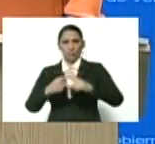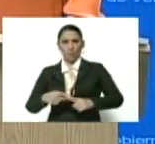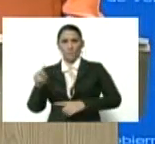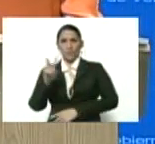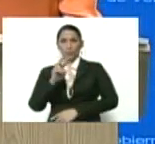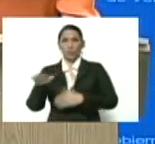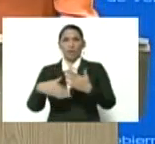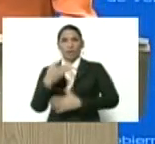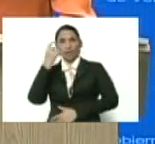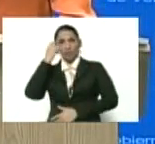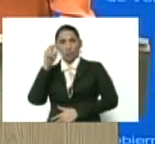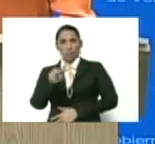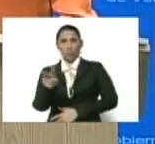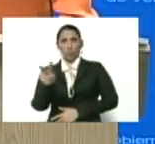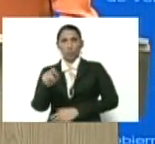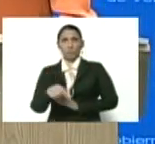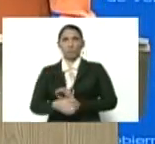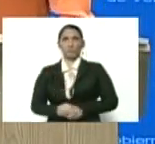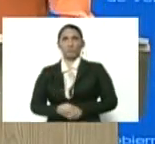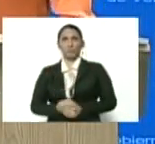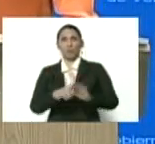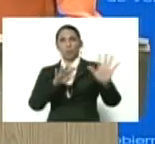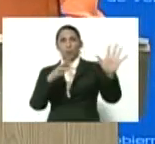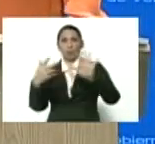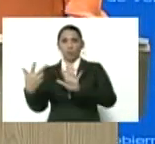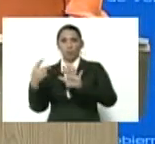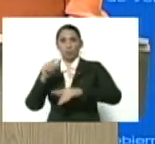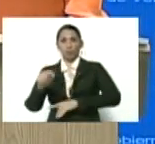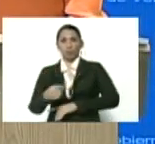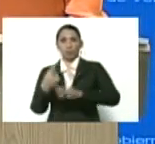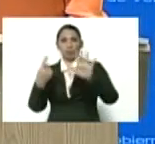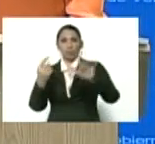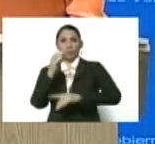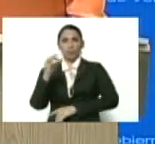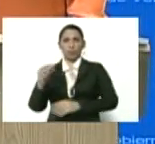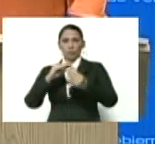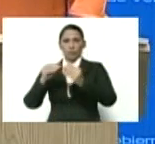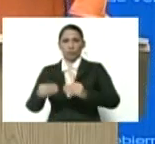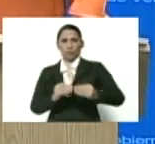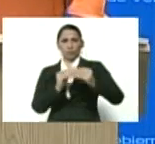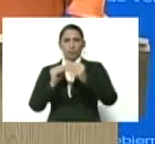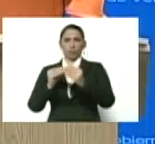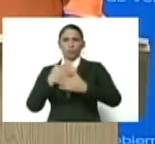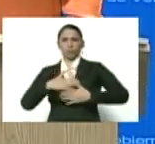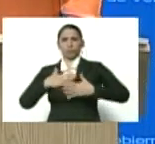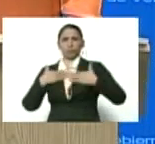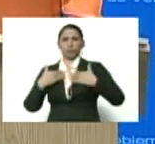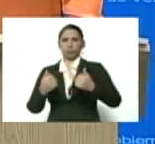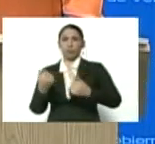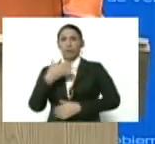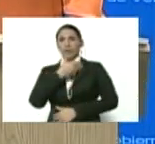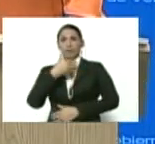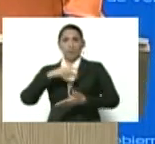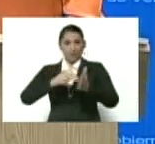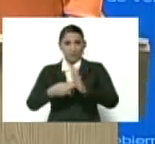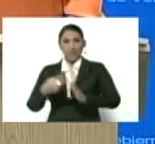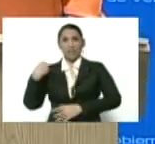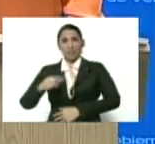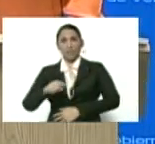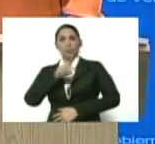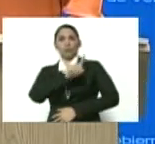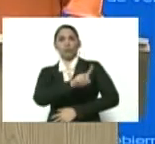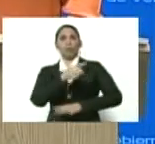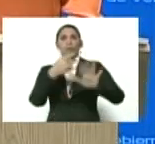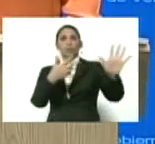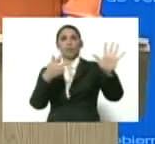hoy, el 48.6% son recuperados. Eso quiere decir que tenemos